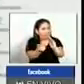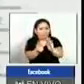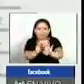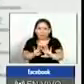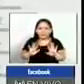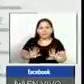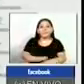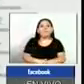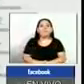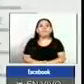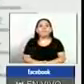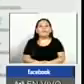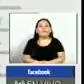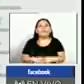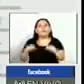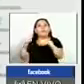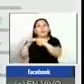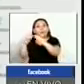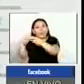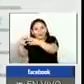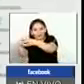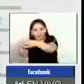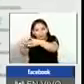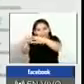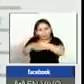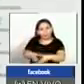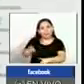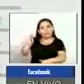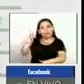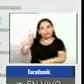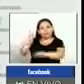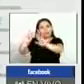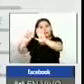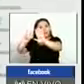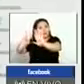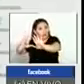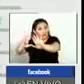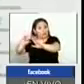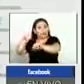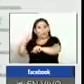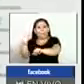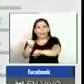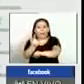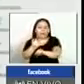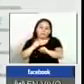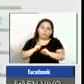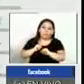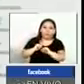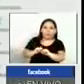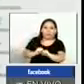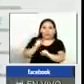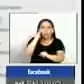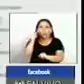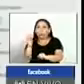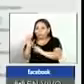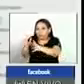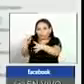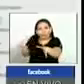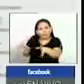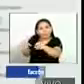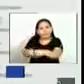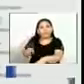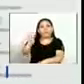Y también le vamos a restar los 286 casos de personas que han fallecido. Esto nos da un total de 4